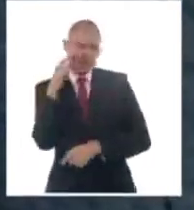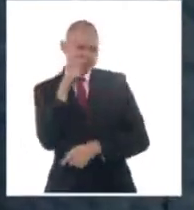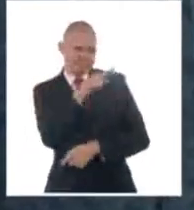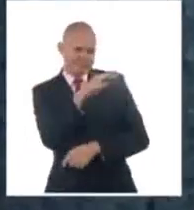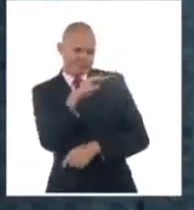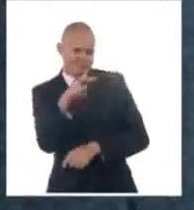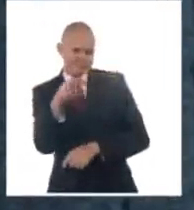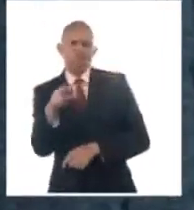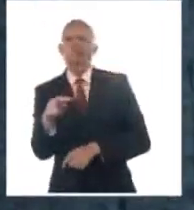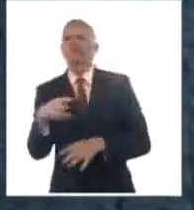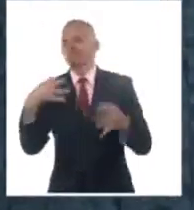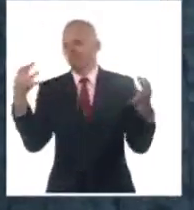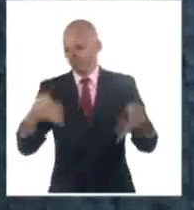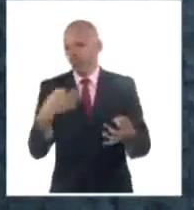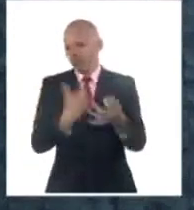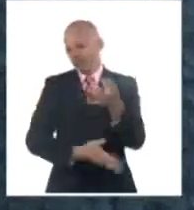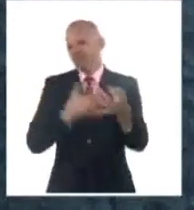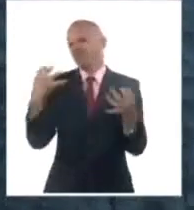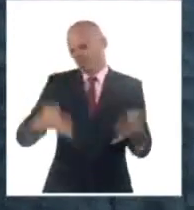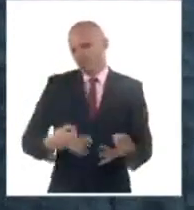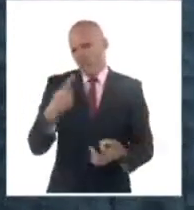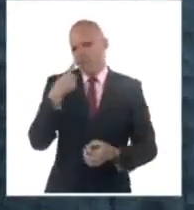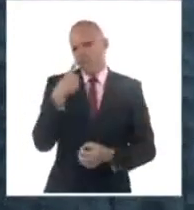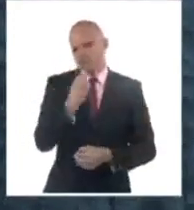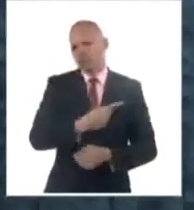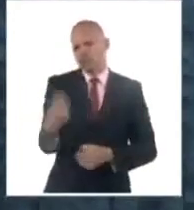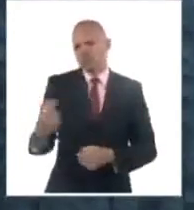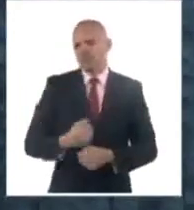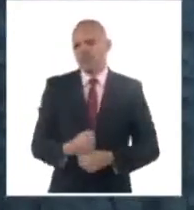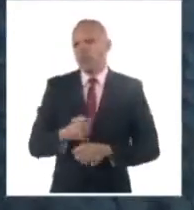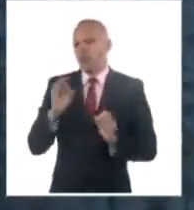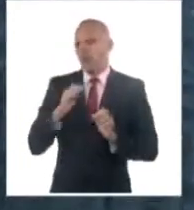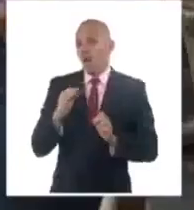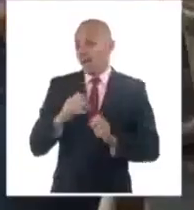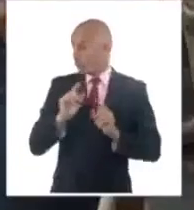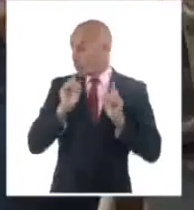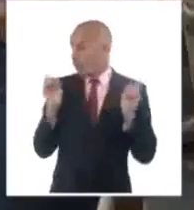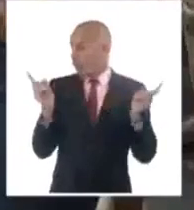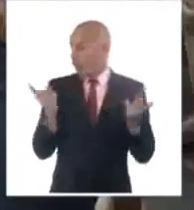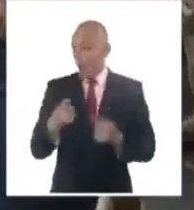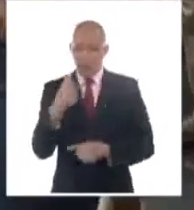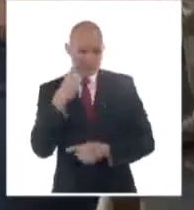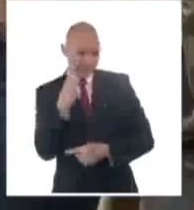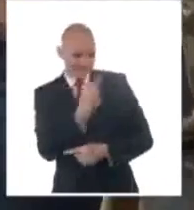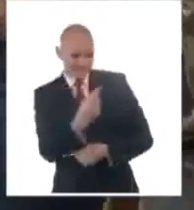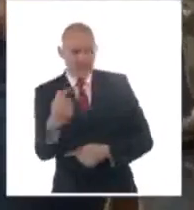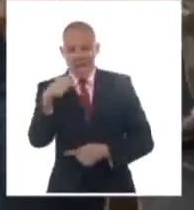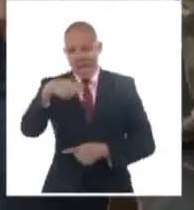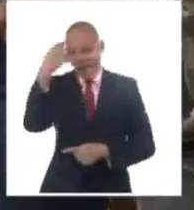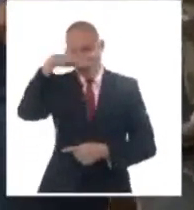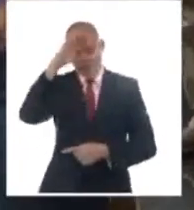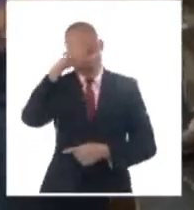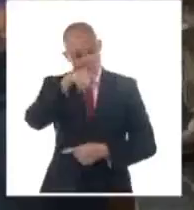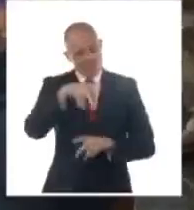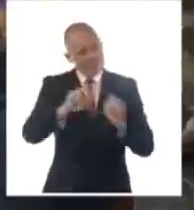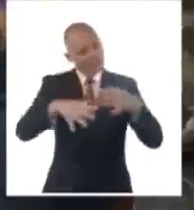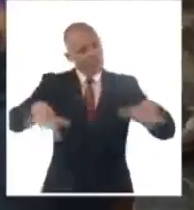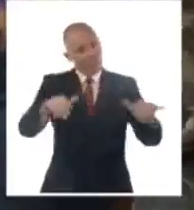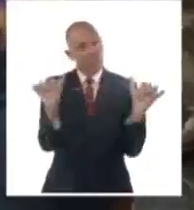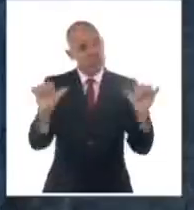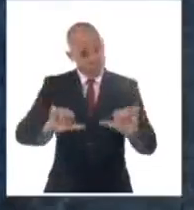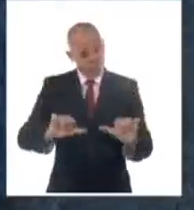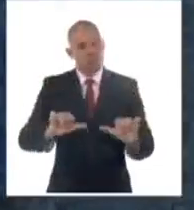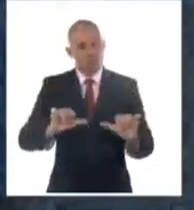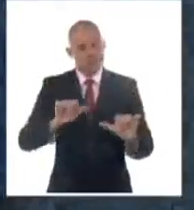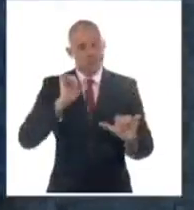cubano. Creo que todos nos hemos dado cuenta del momento difícil que atraviesa Cuba, pero también hemos